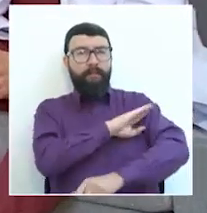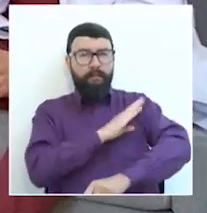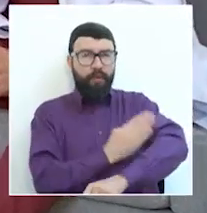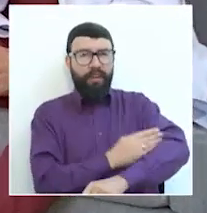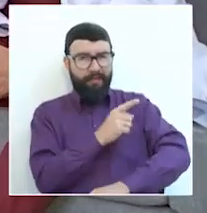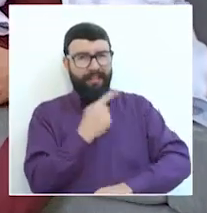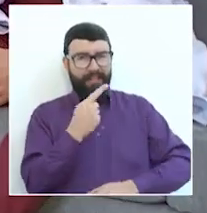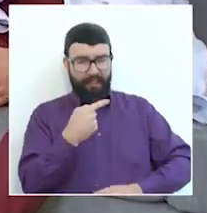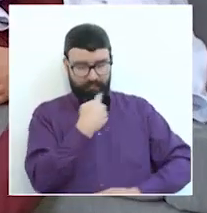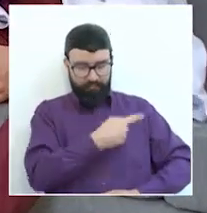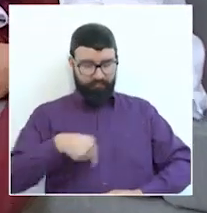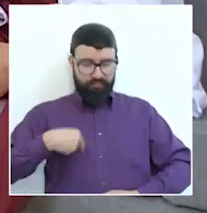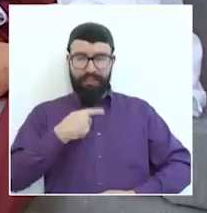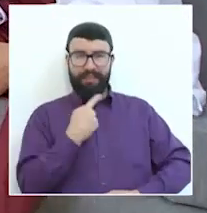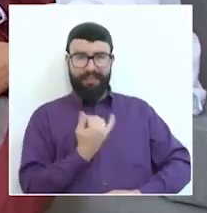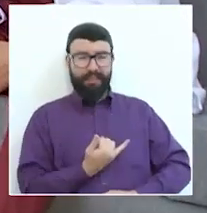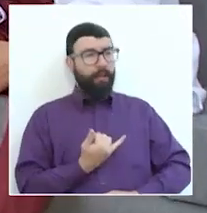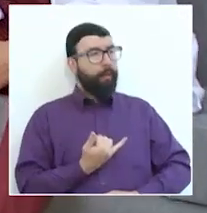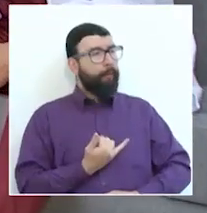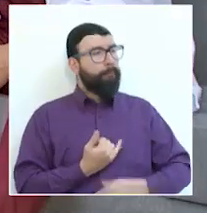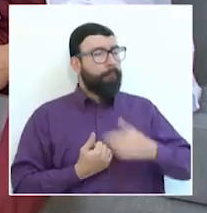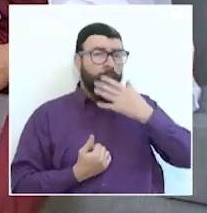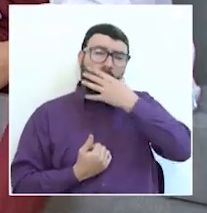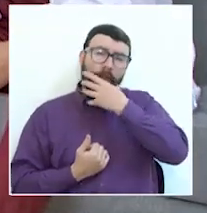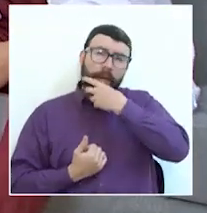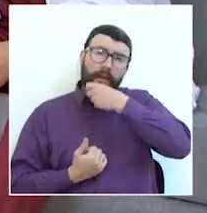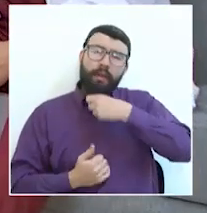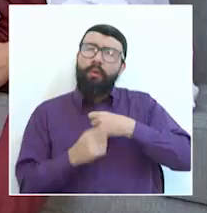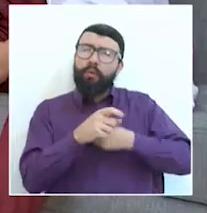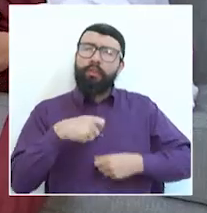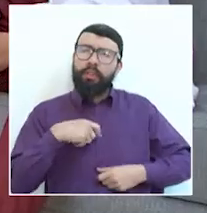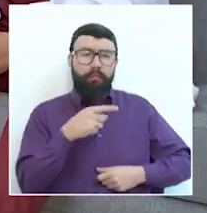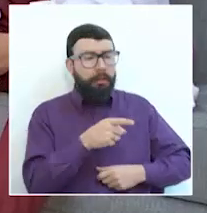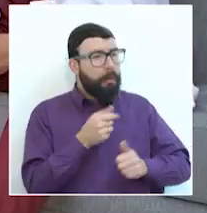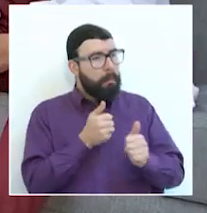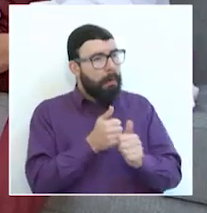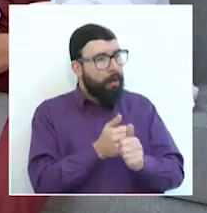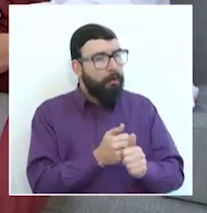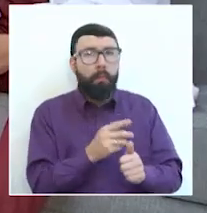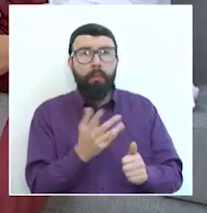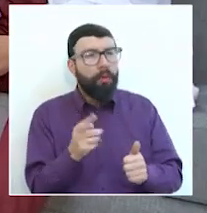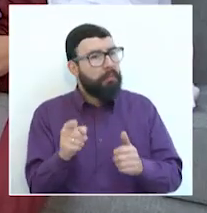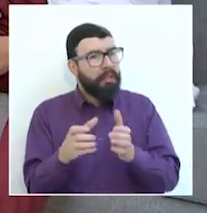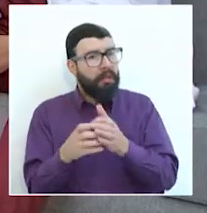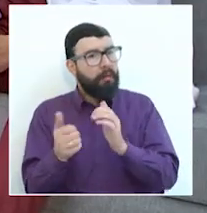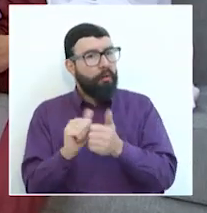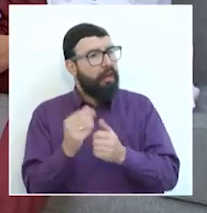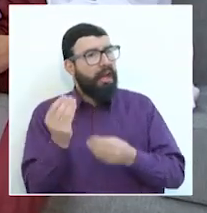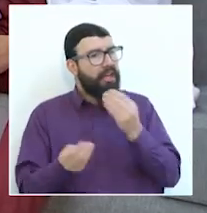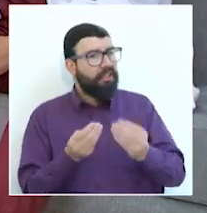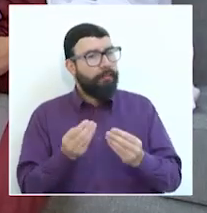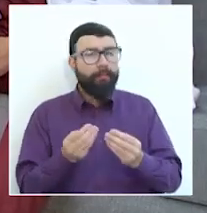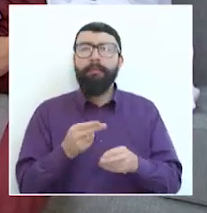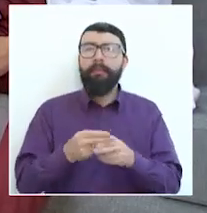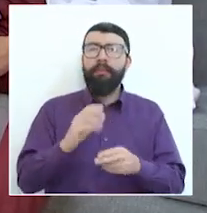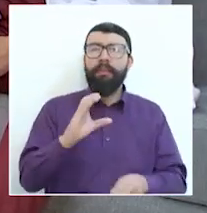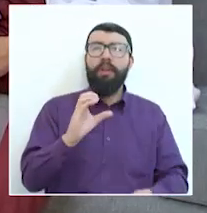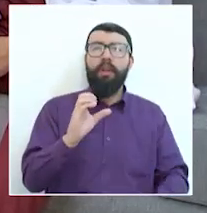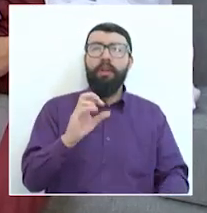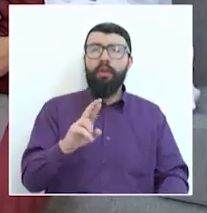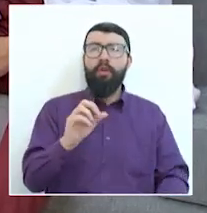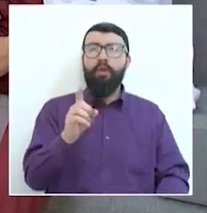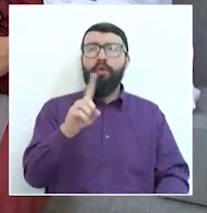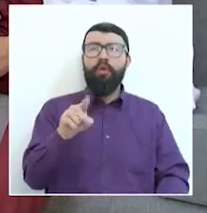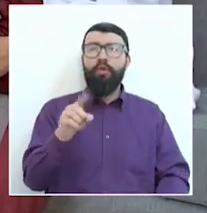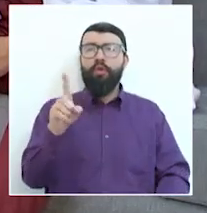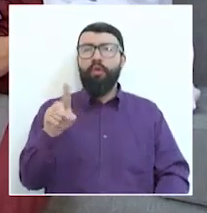usted tiene digamos que un asesoramiento a las personas en qué tipo de actividad deportiva. CrossFit. ¿Y cuál